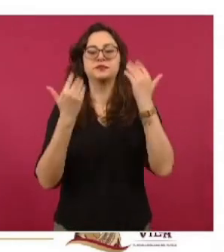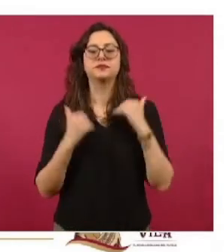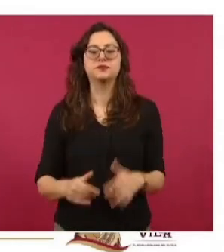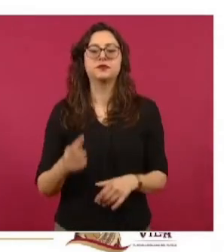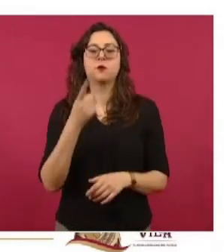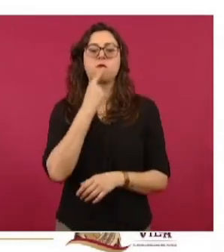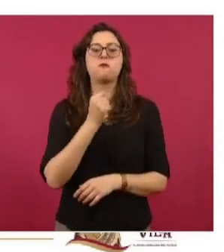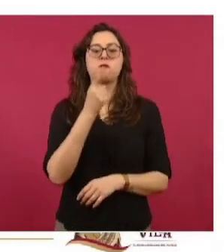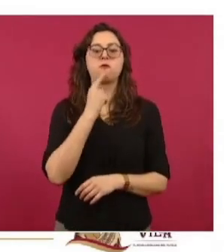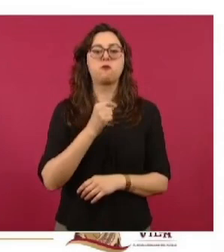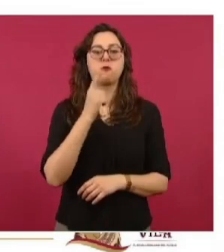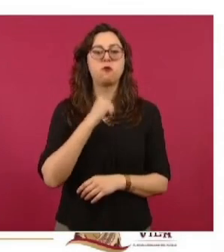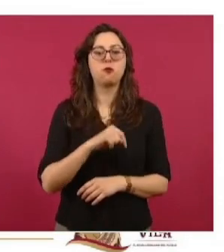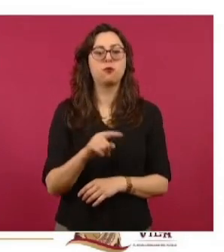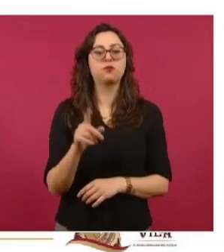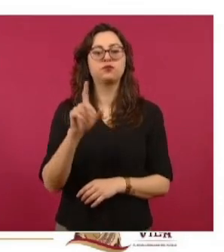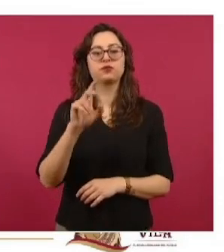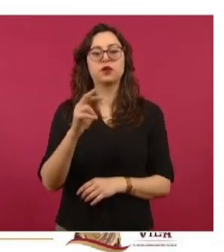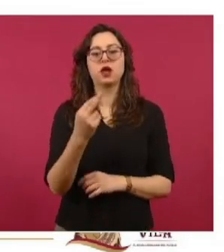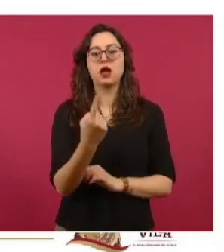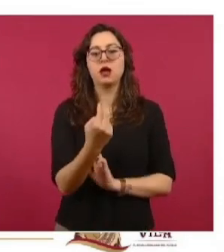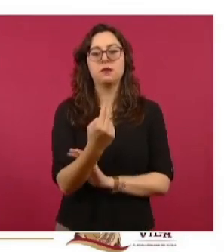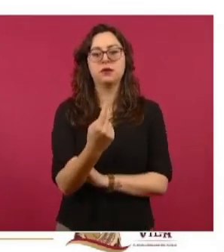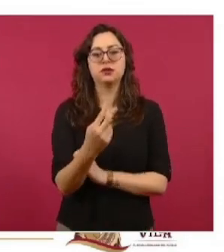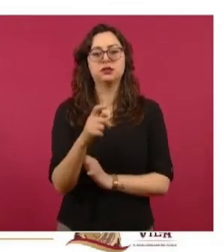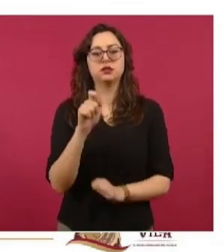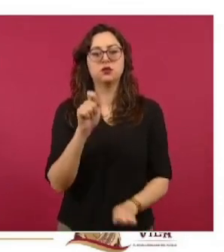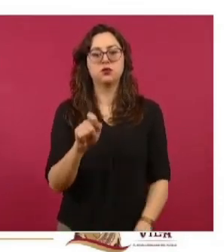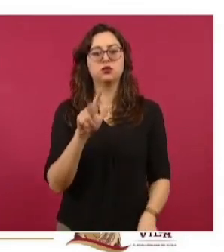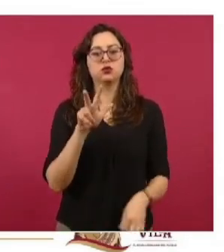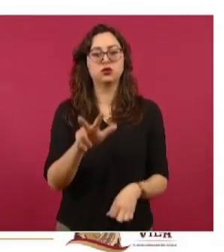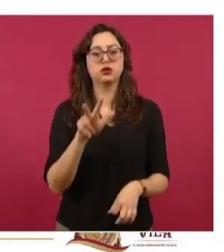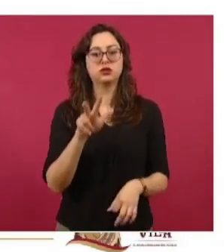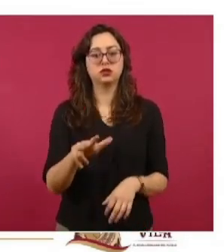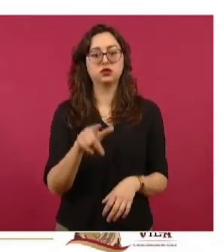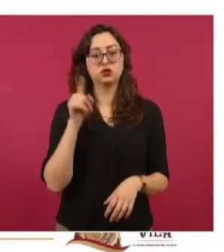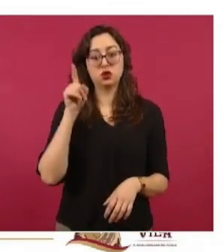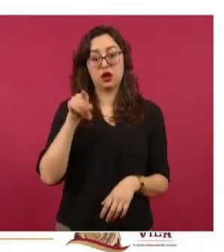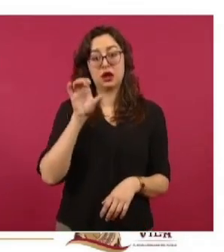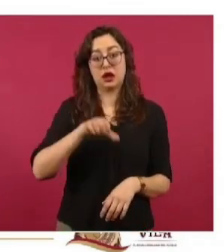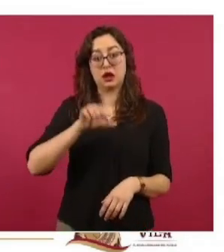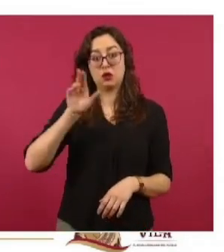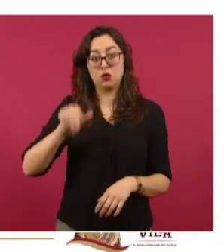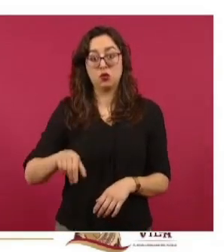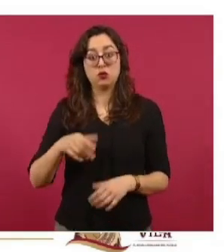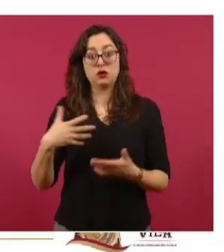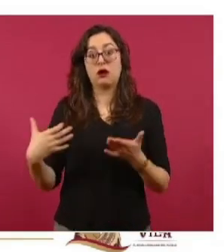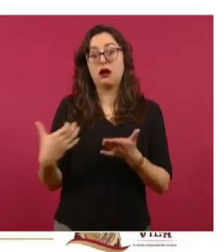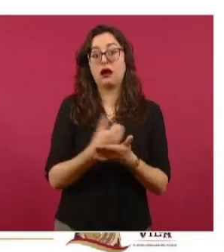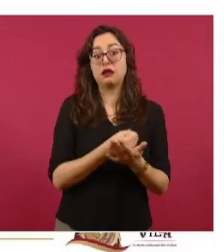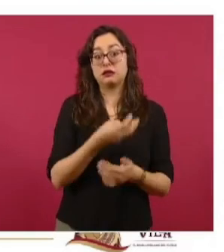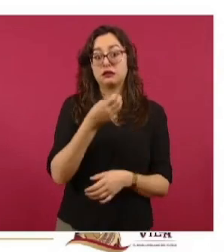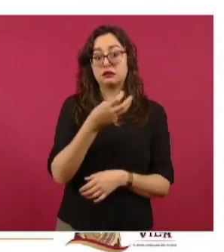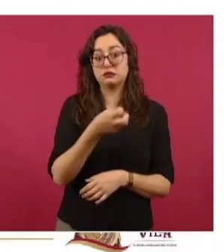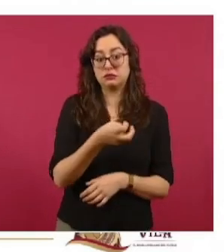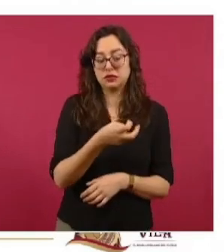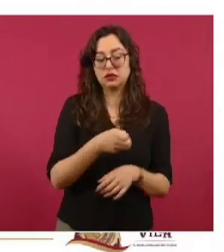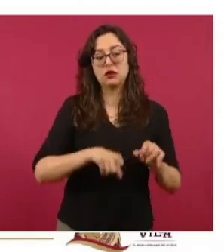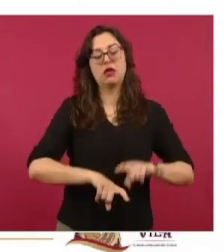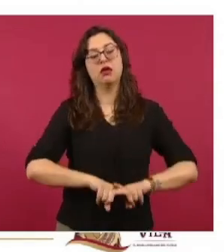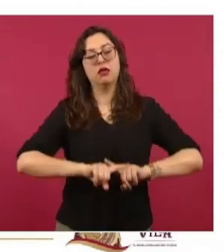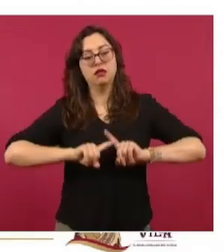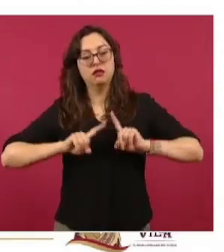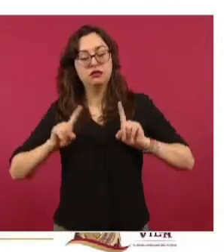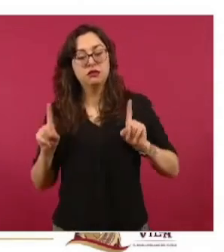centavos y un margen de 3 pesos 1 centavos, son la opción más cara con el margen más alto, mientras que con 17 centavos de